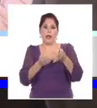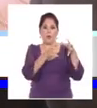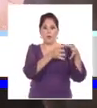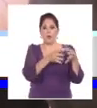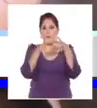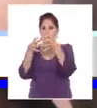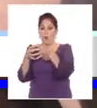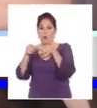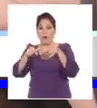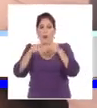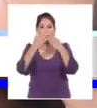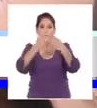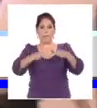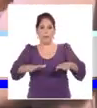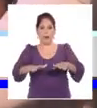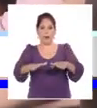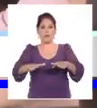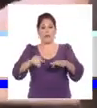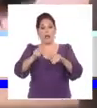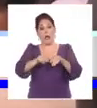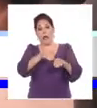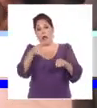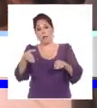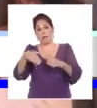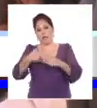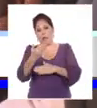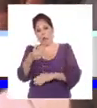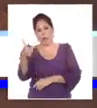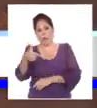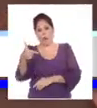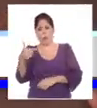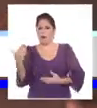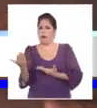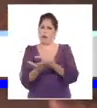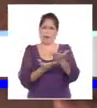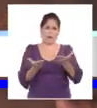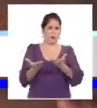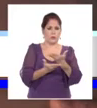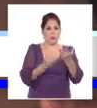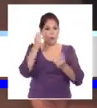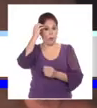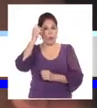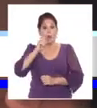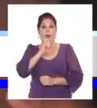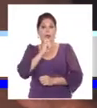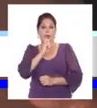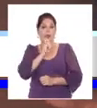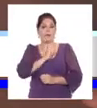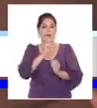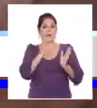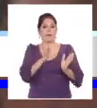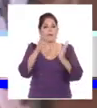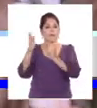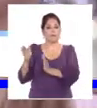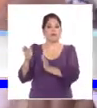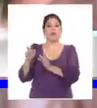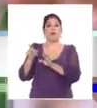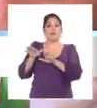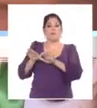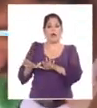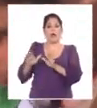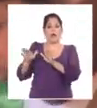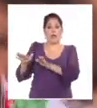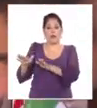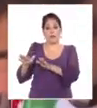ua en el enclave costero hasta el jueves negociaciones con la mediación del gobierno de Qatar buscan prolongar el cese de hostilidades El